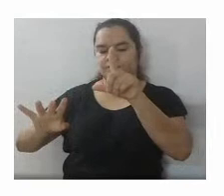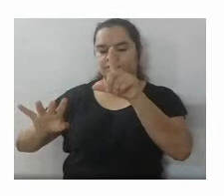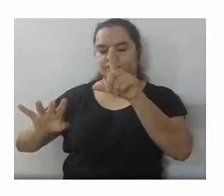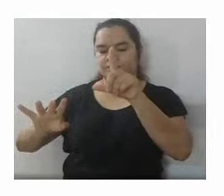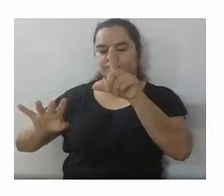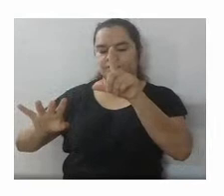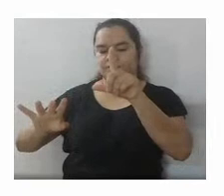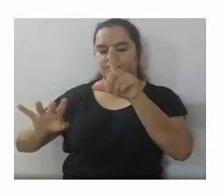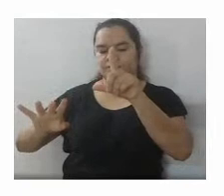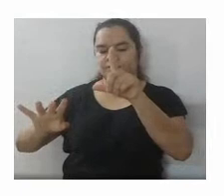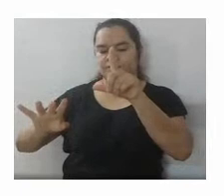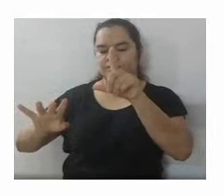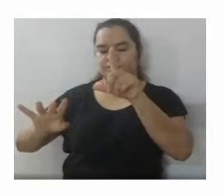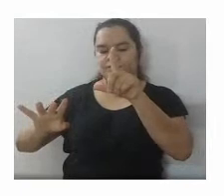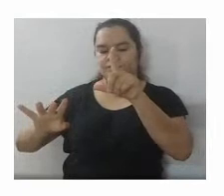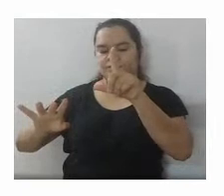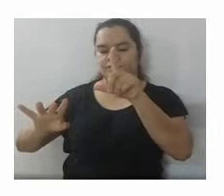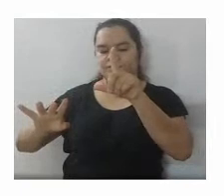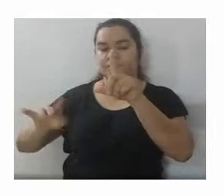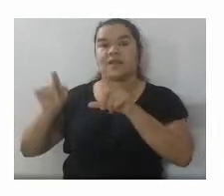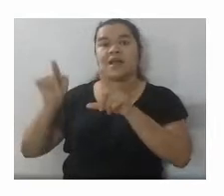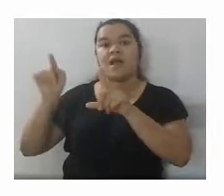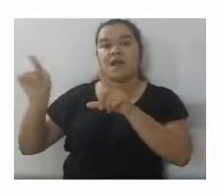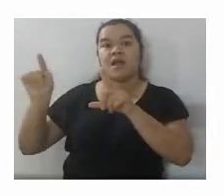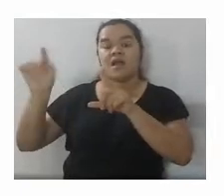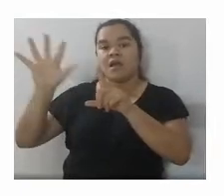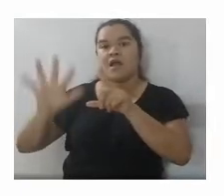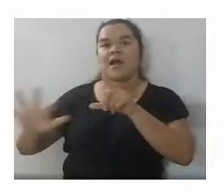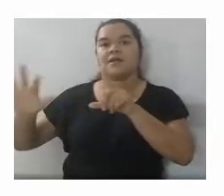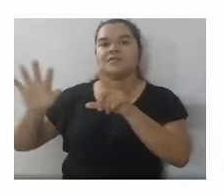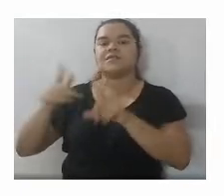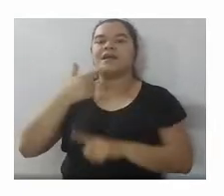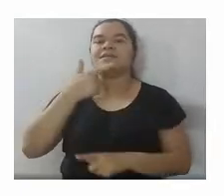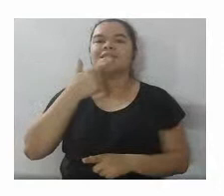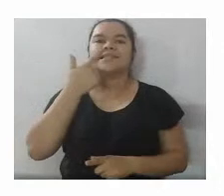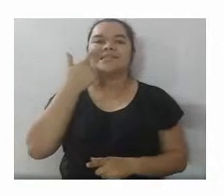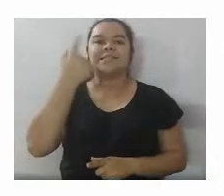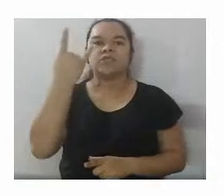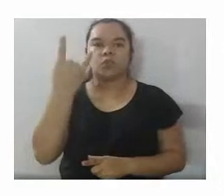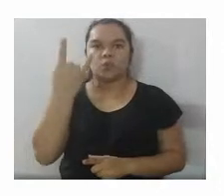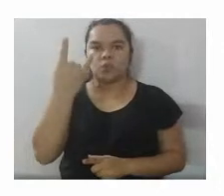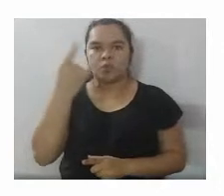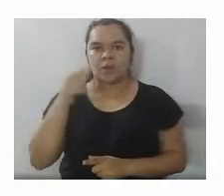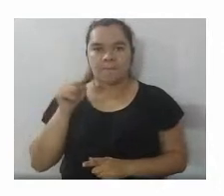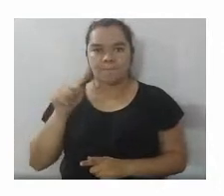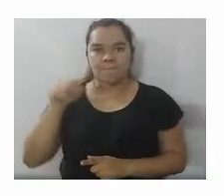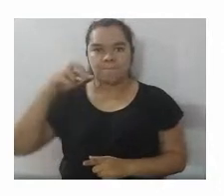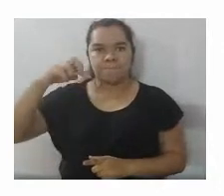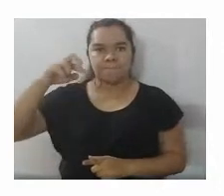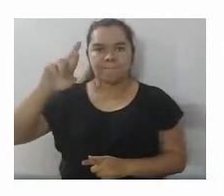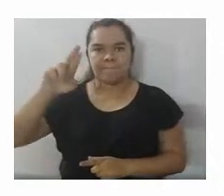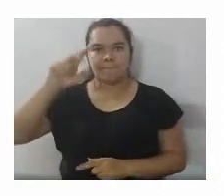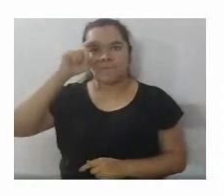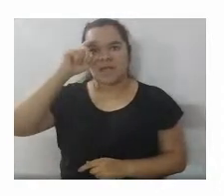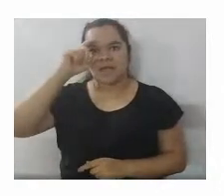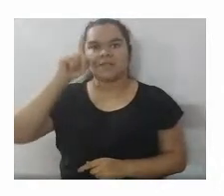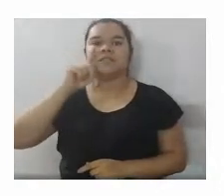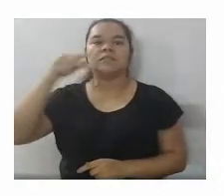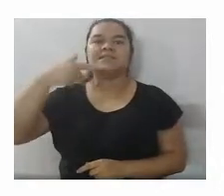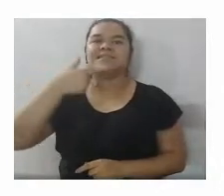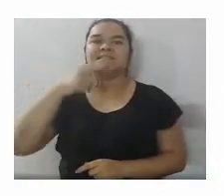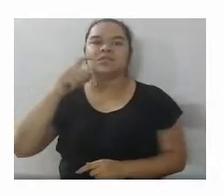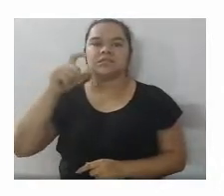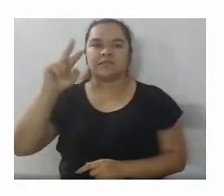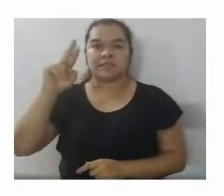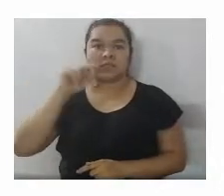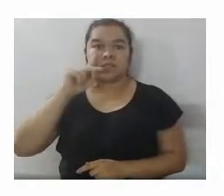Y fíjense que en este caso vamos a llegar a un sitio que es SIU, prescripciones, acceso, y todos los distintos caminos que